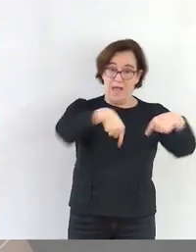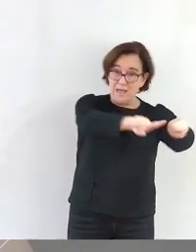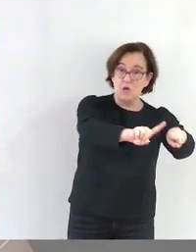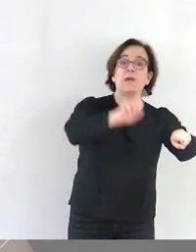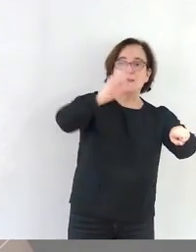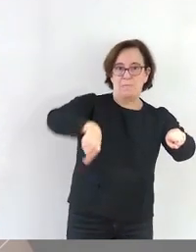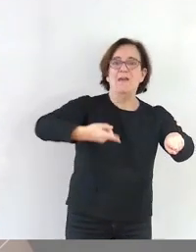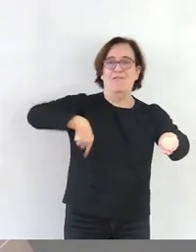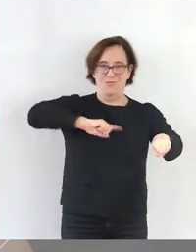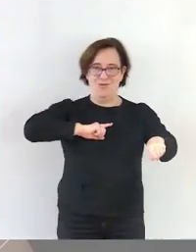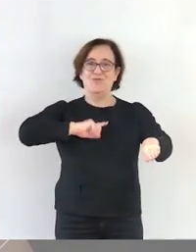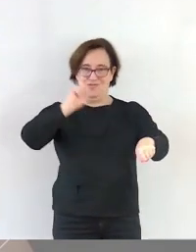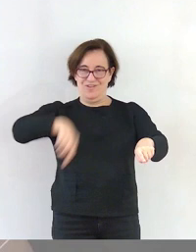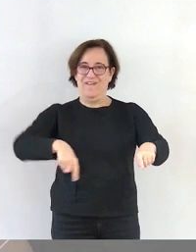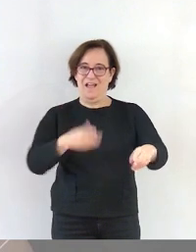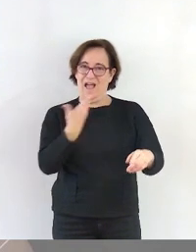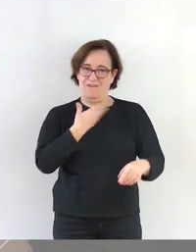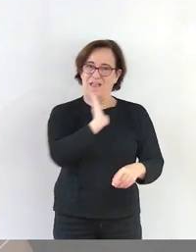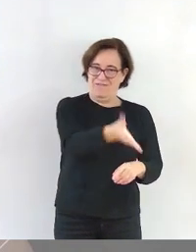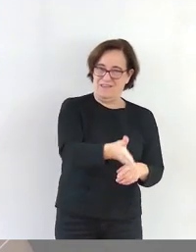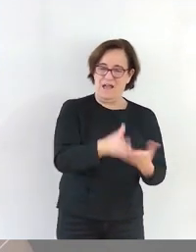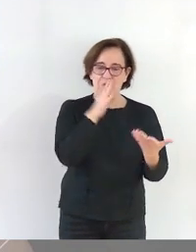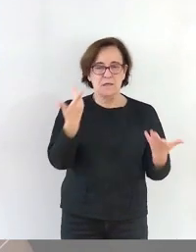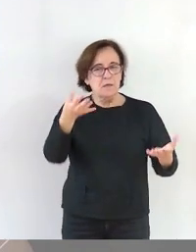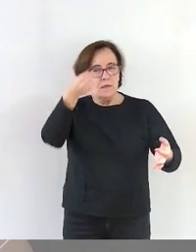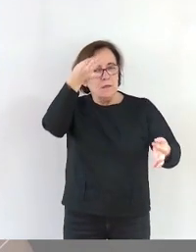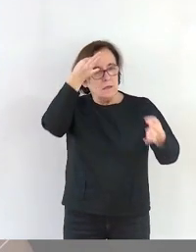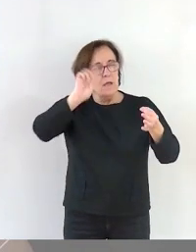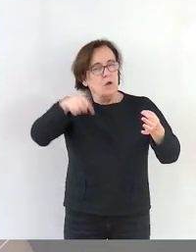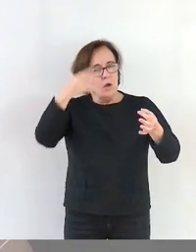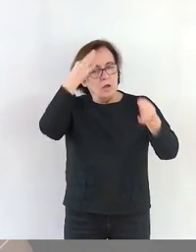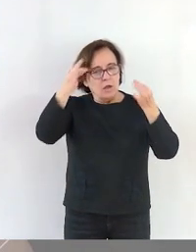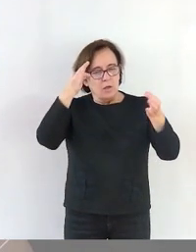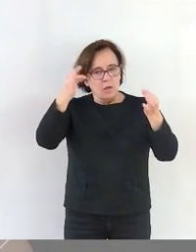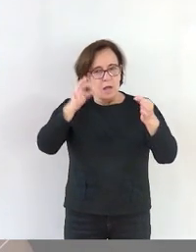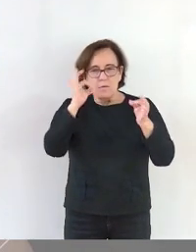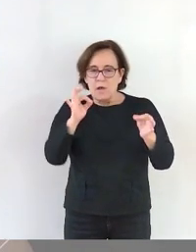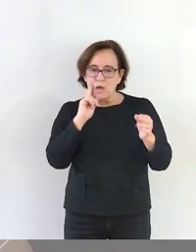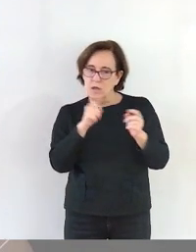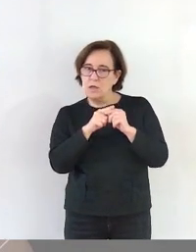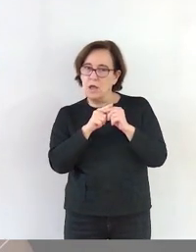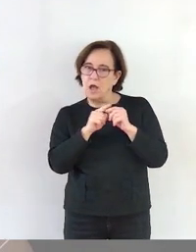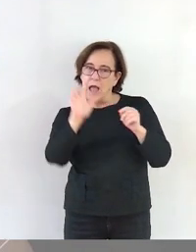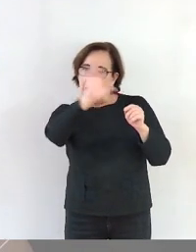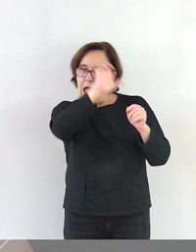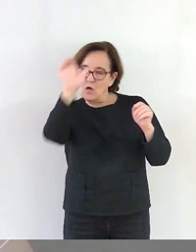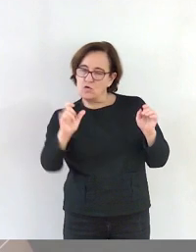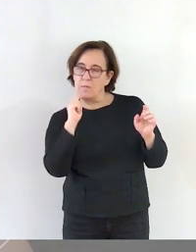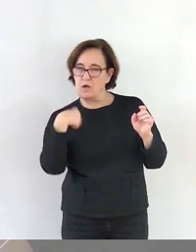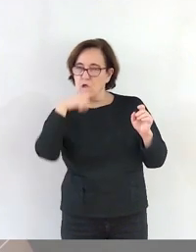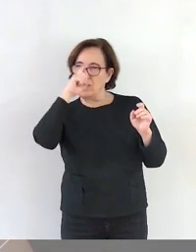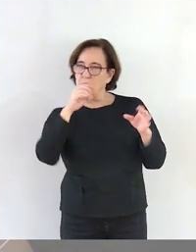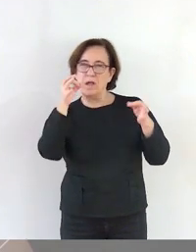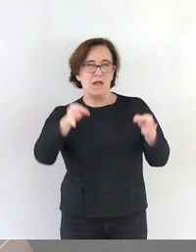nosotros otos y luego e ser rigurosos hay un mantra siempre operando en occidente yo recuerdo